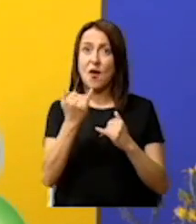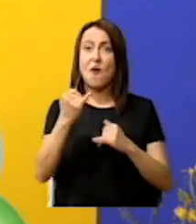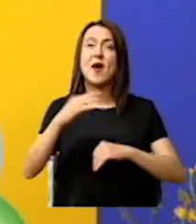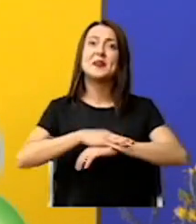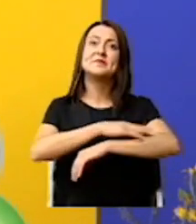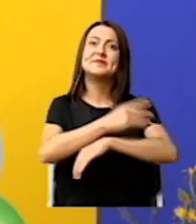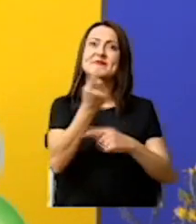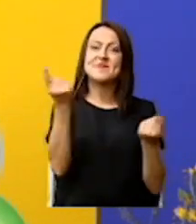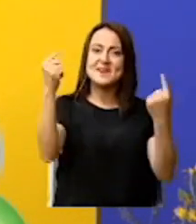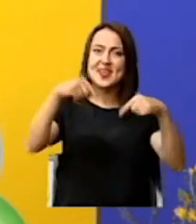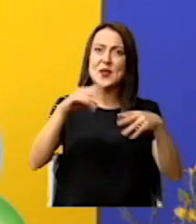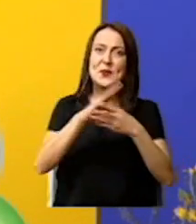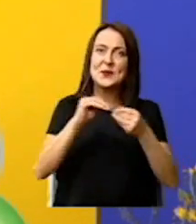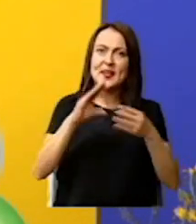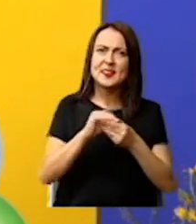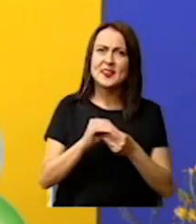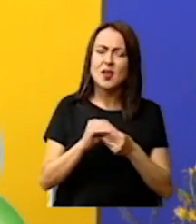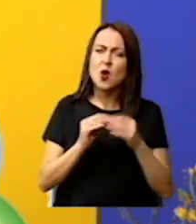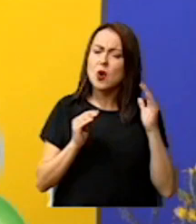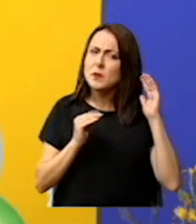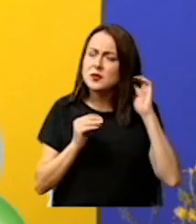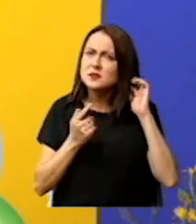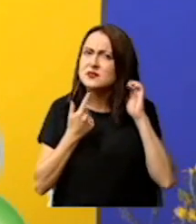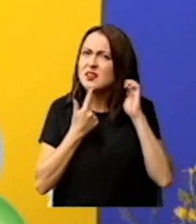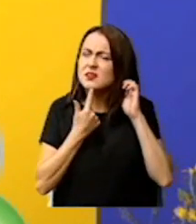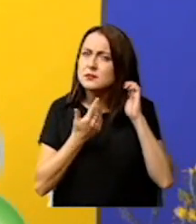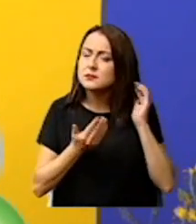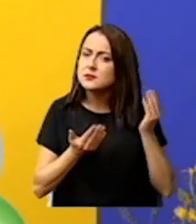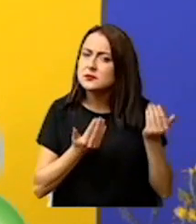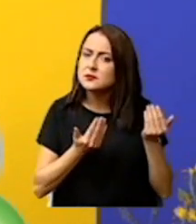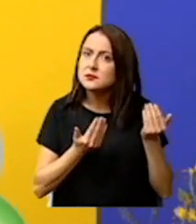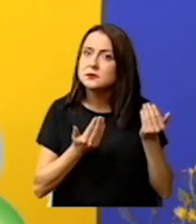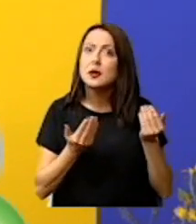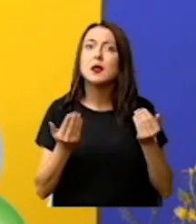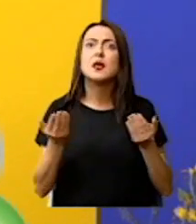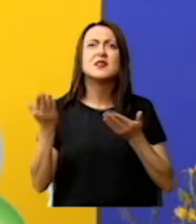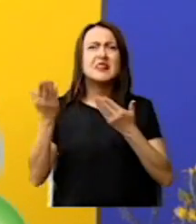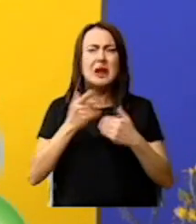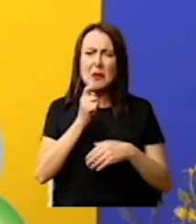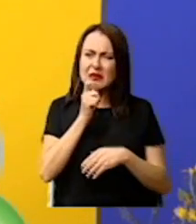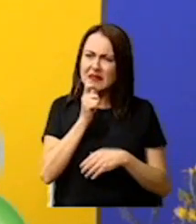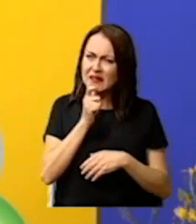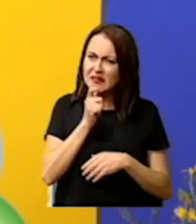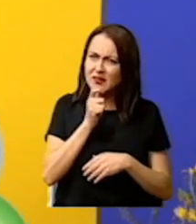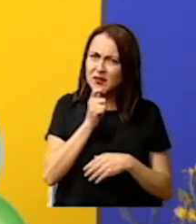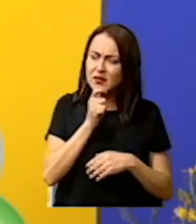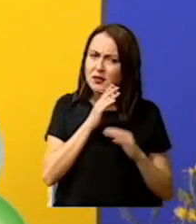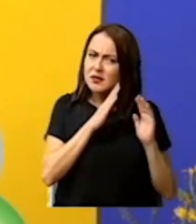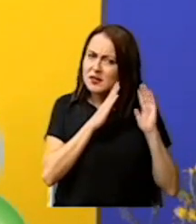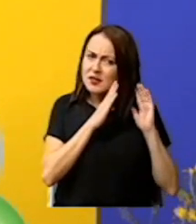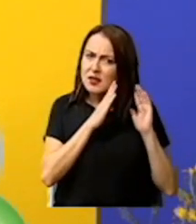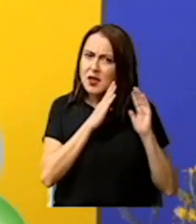ranita del cuento. ¿Cómo? ¿Qué se trajo a quién? A Camaleón,